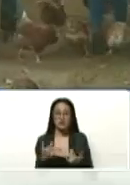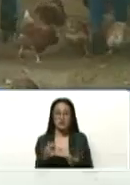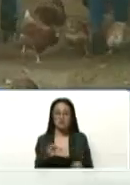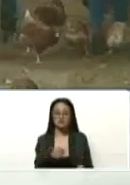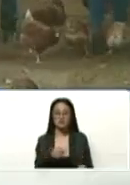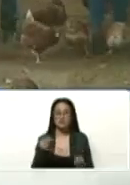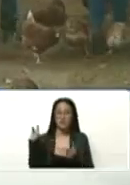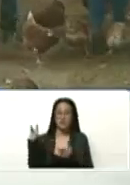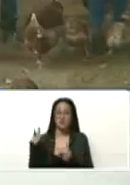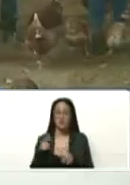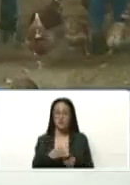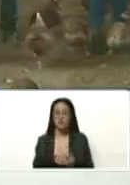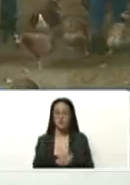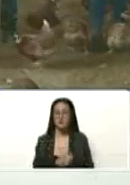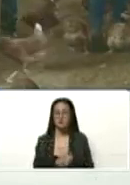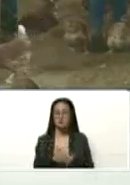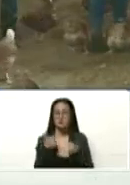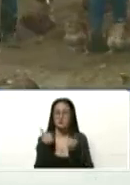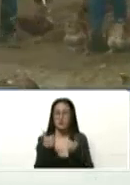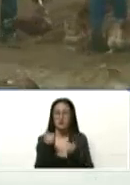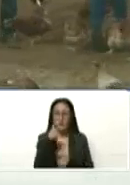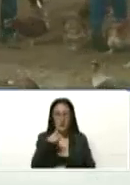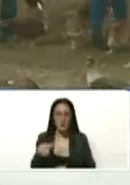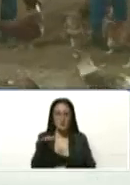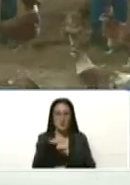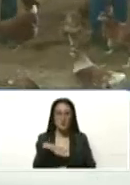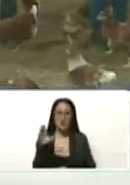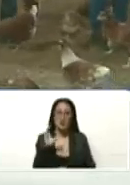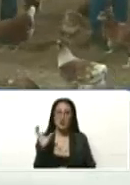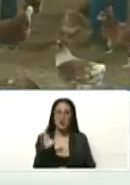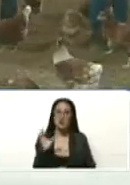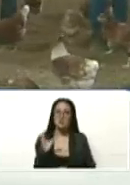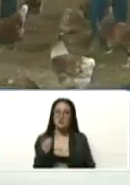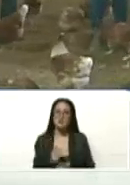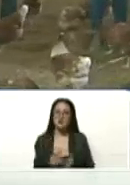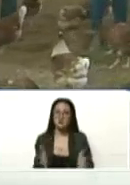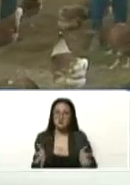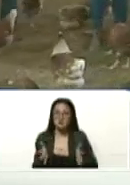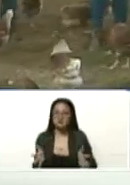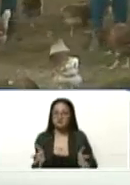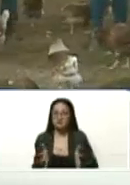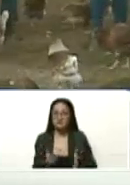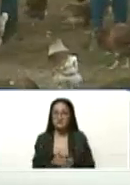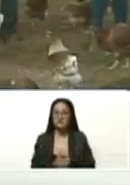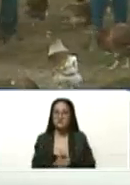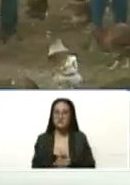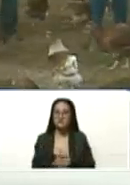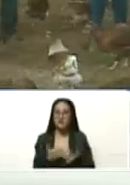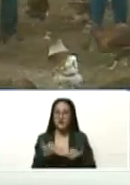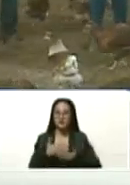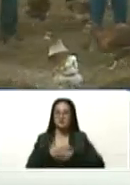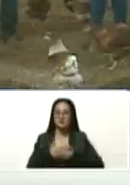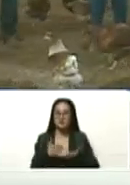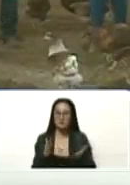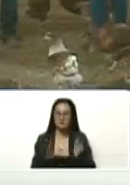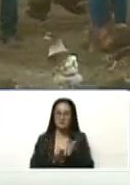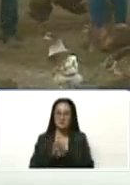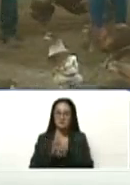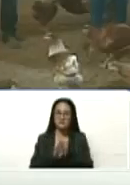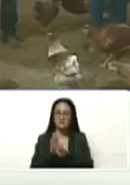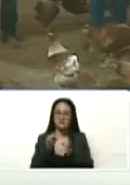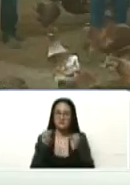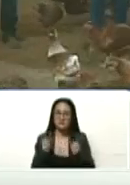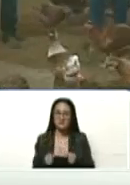exportadora bien buena para el pueblo de Colombia. Así que ganar, ganar. Vamos a la apertura progresiva,